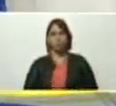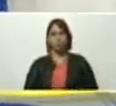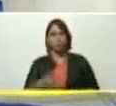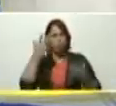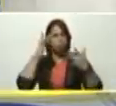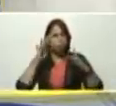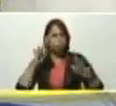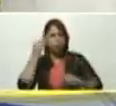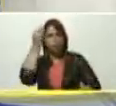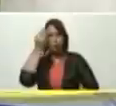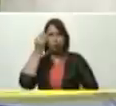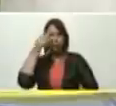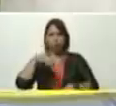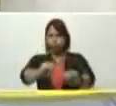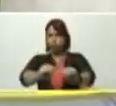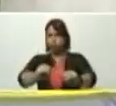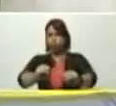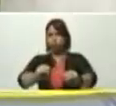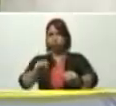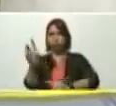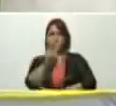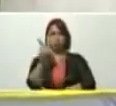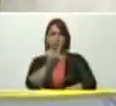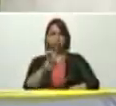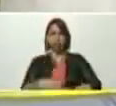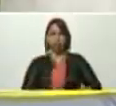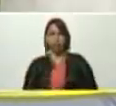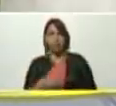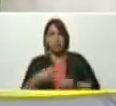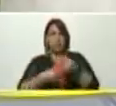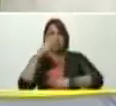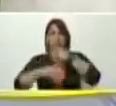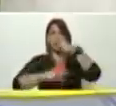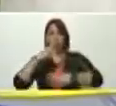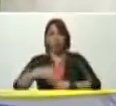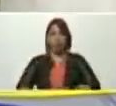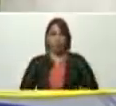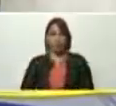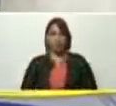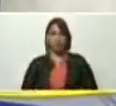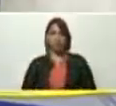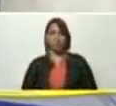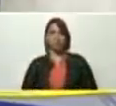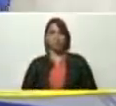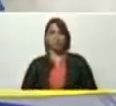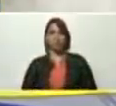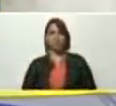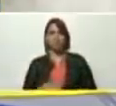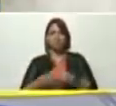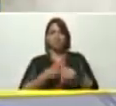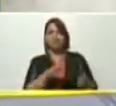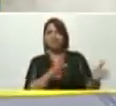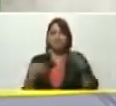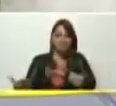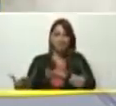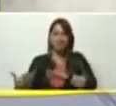invadir Venezuela. Hicieron planes para matarme y para matar